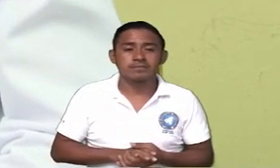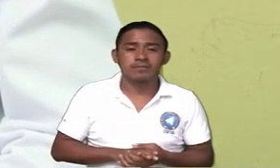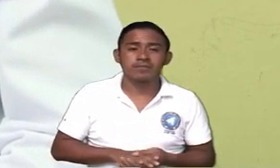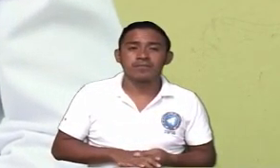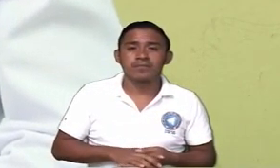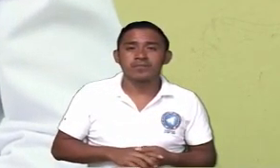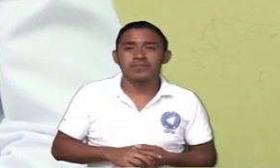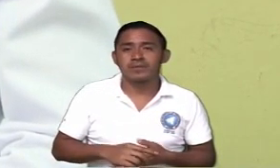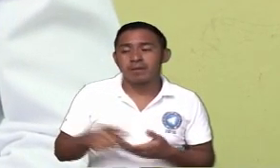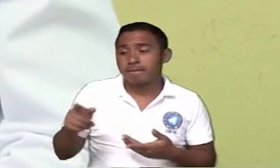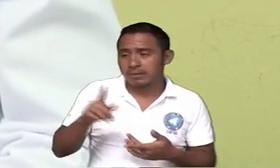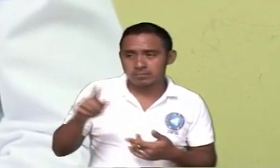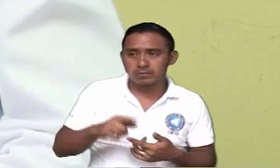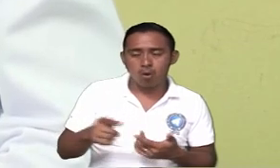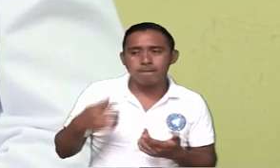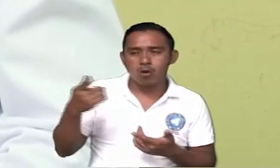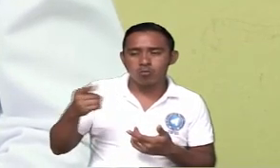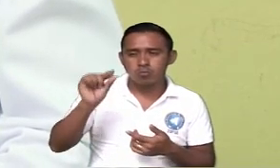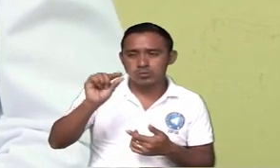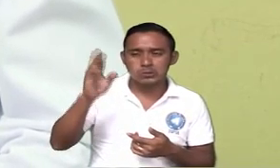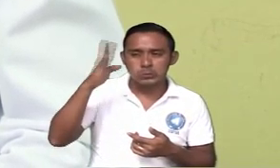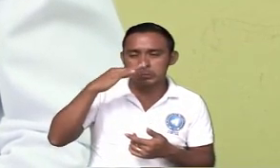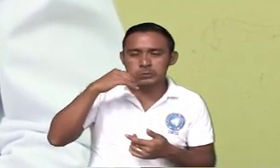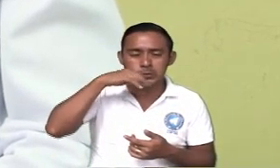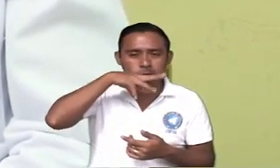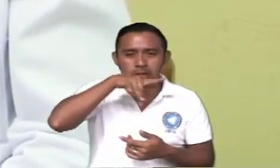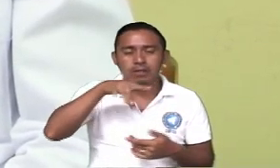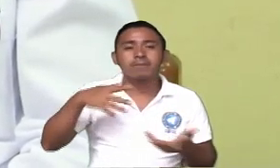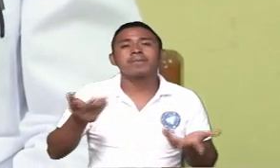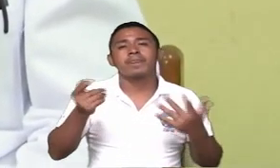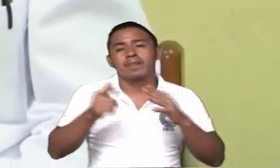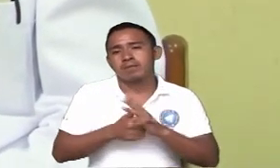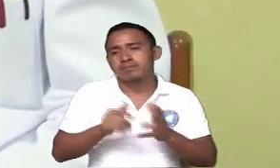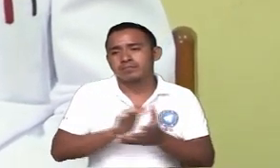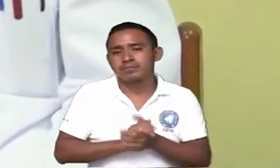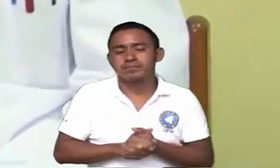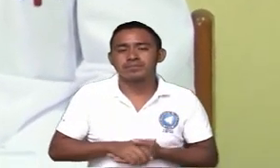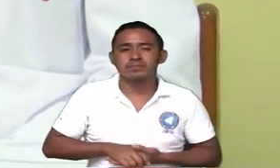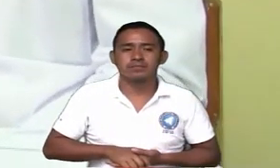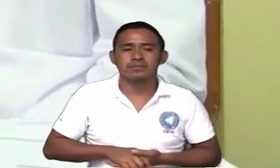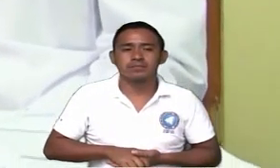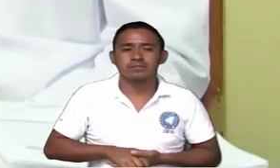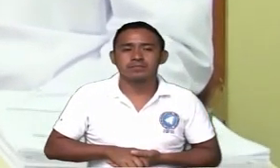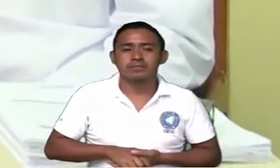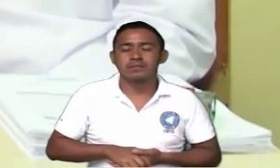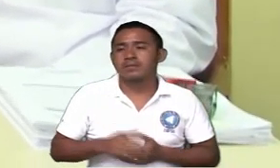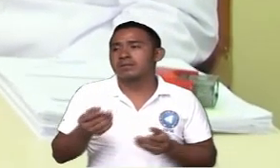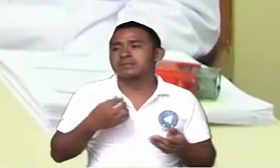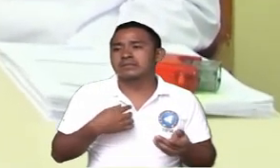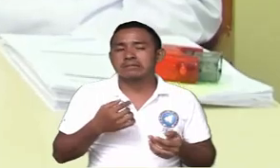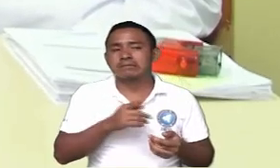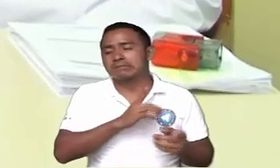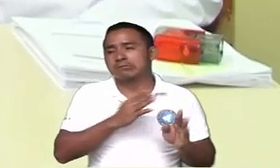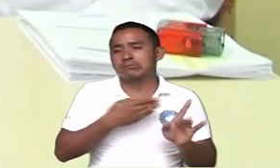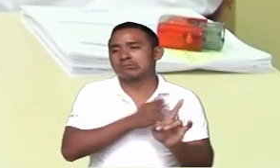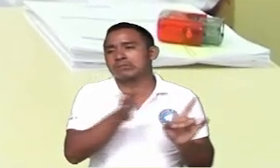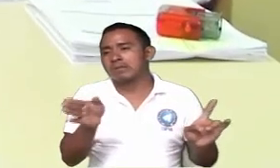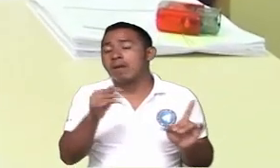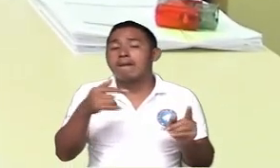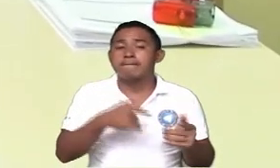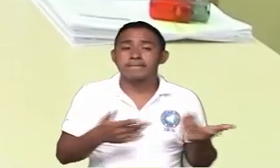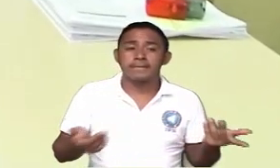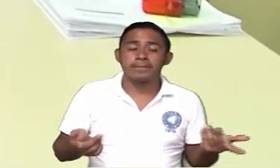Lo estoy diciendo por ofenderte, pero sí. Sí, a veces las parejas como que te dicen, evitan decirte eso para hacerte sentir